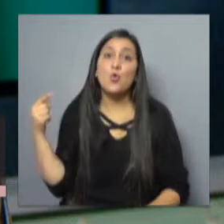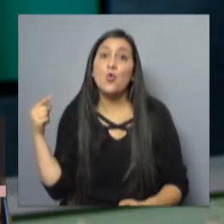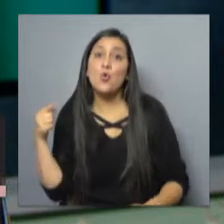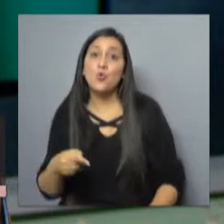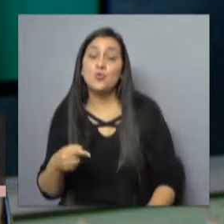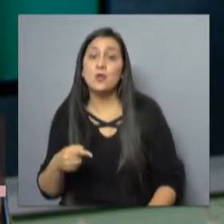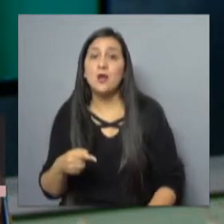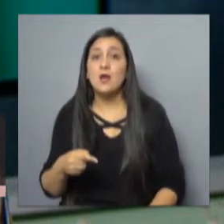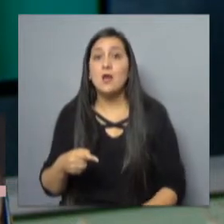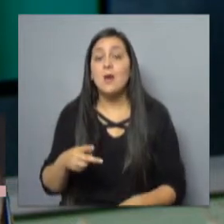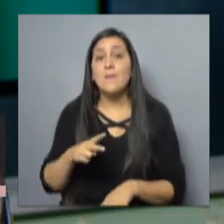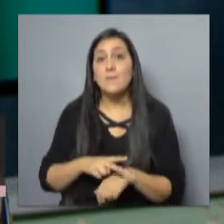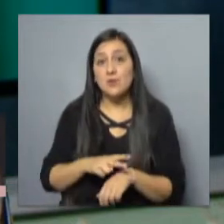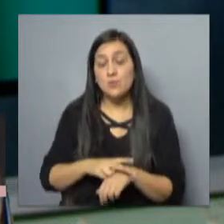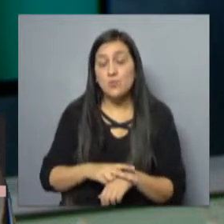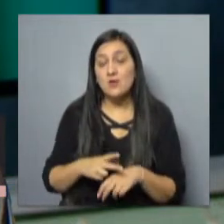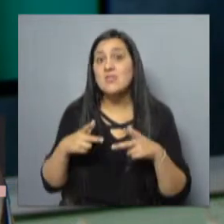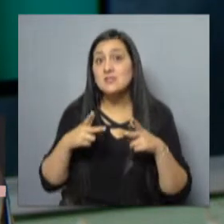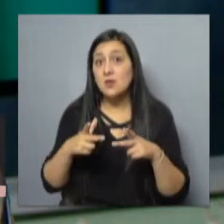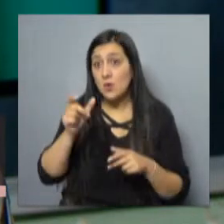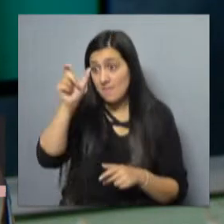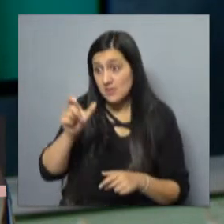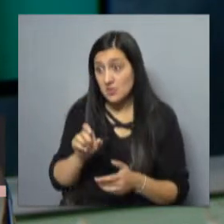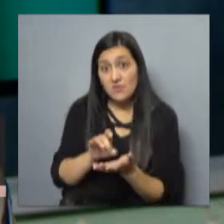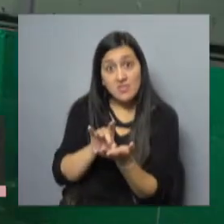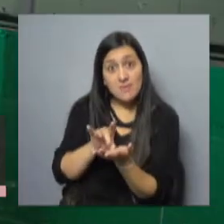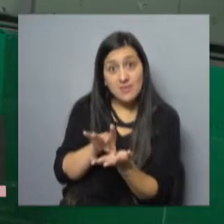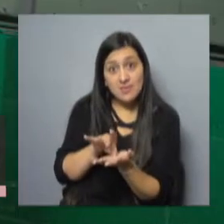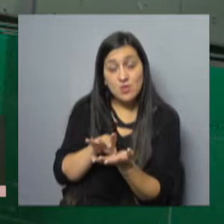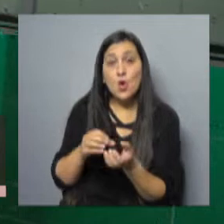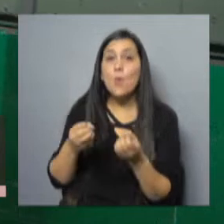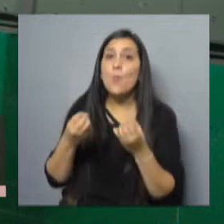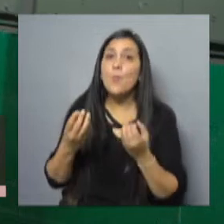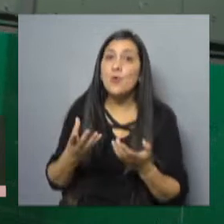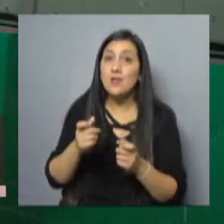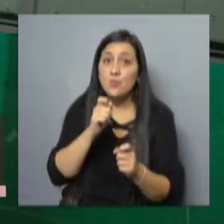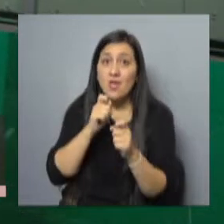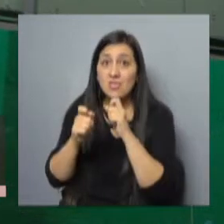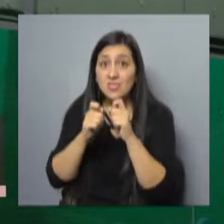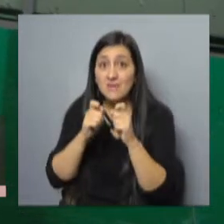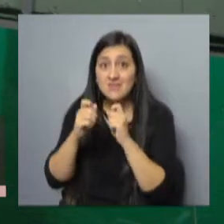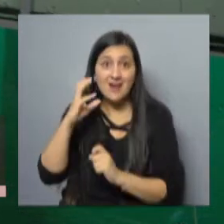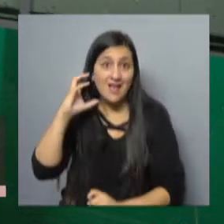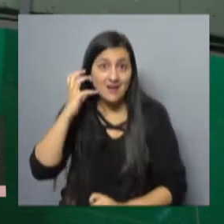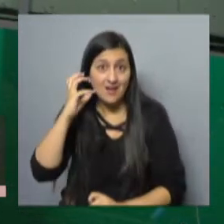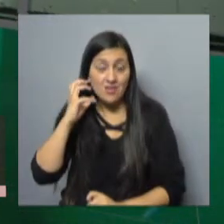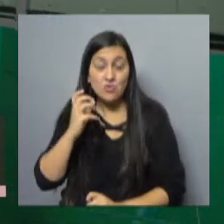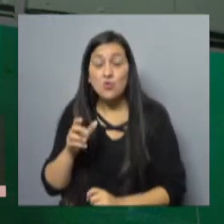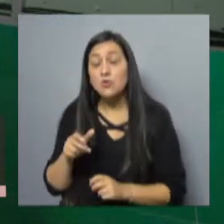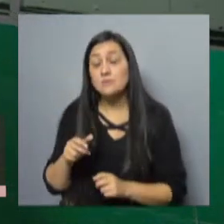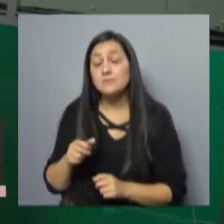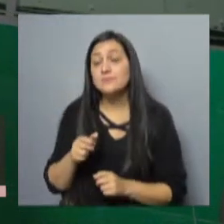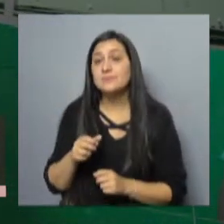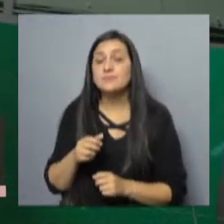una persona había sido despedida un trabajador había sido despedido porque en una entrevista radial expresó